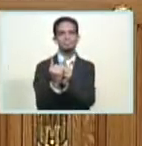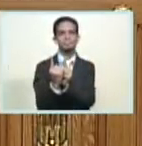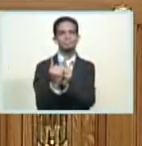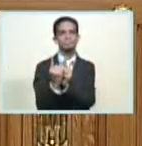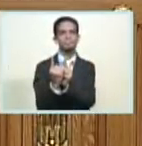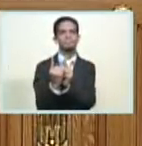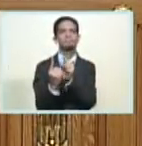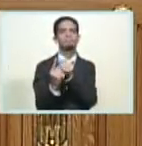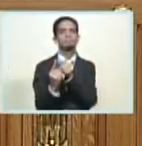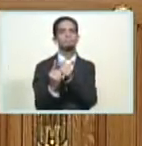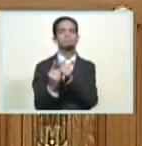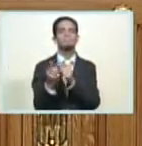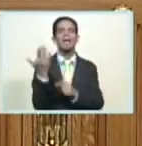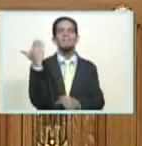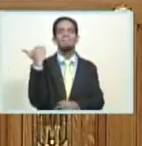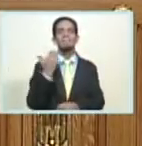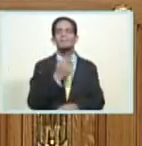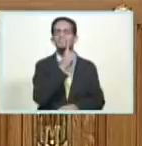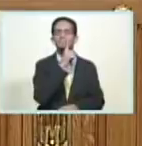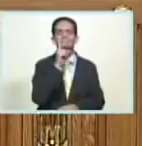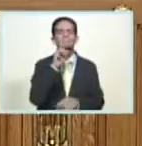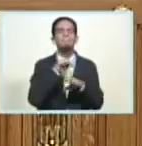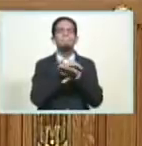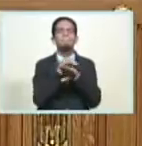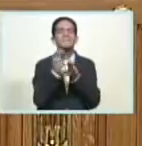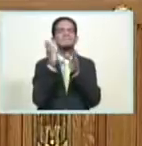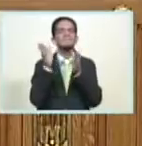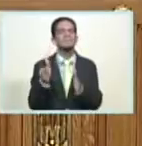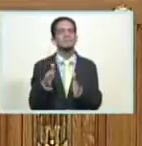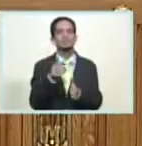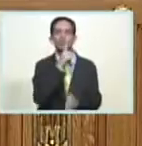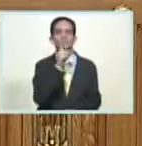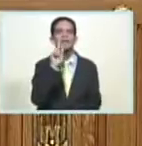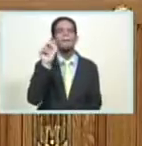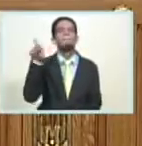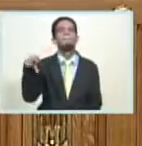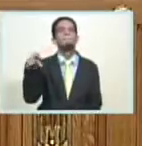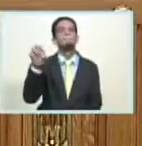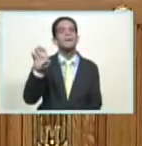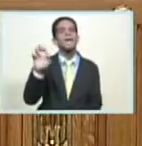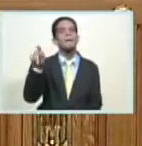con Pepi Montes de Oca, ministro de Interior entonces,